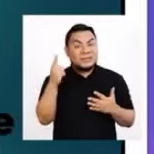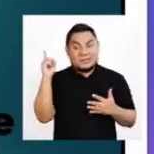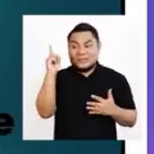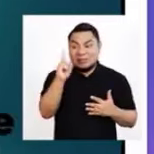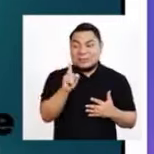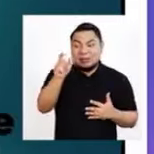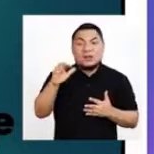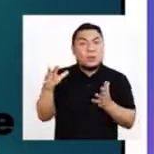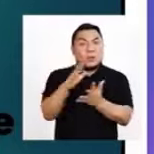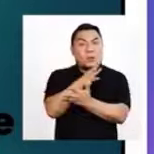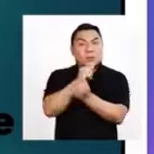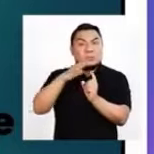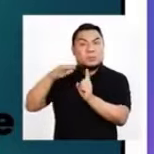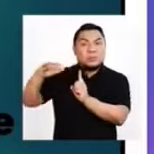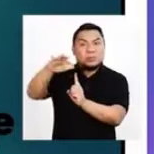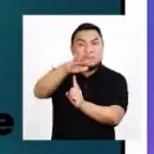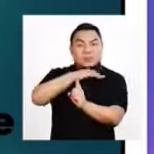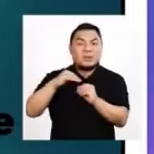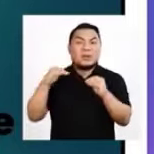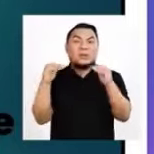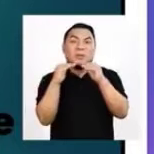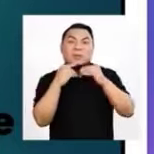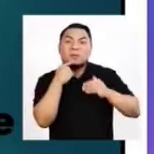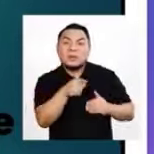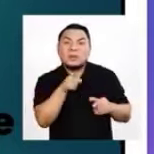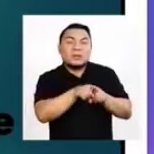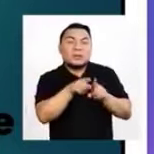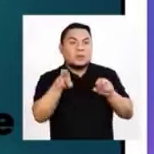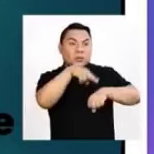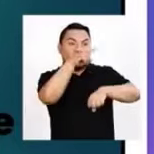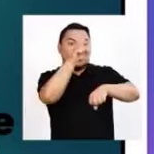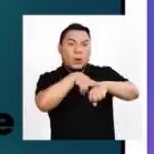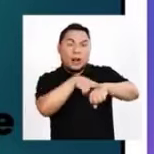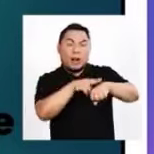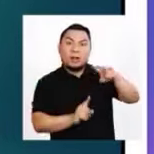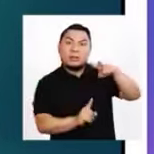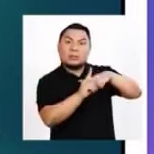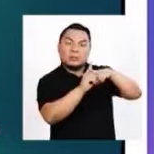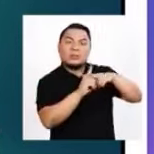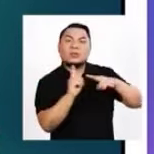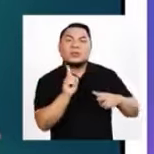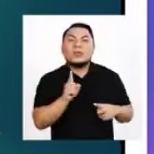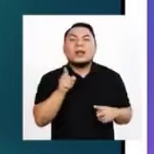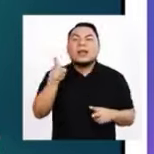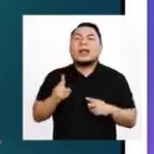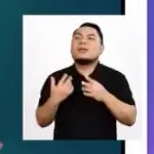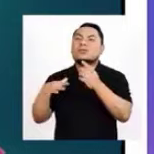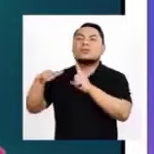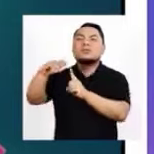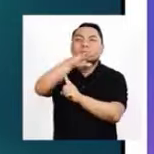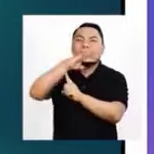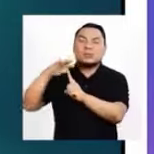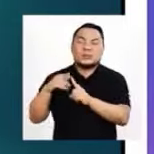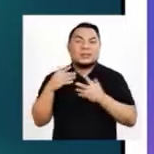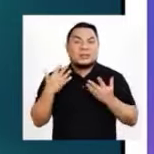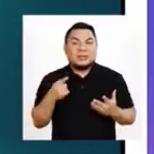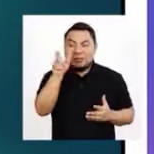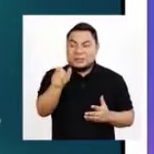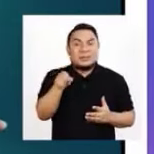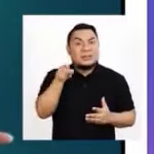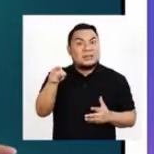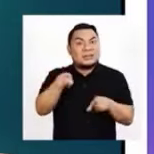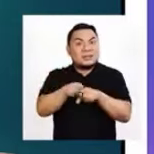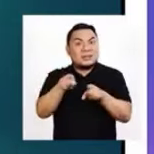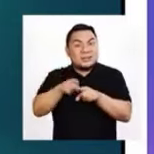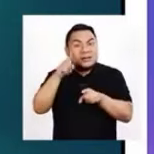desastrosos. Así que la presencia de un fenómeno natural no es equivalente a un desastre natural, aunque muchas veces se usan como sinónimos. Ahora sí que,